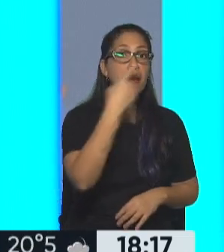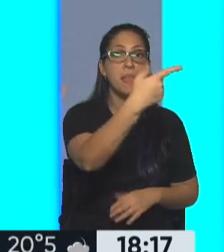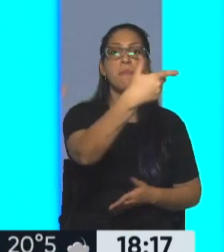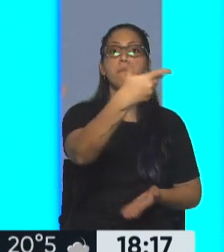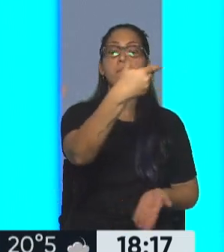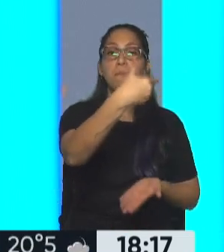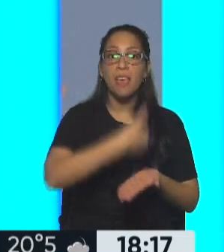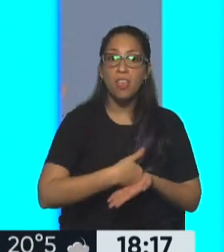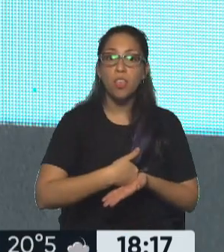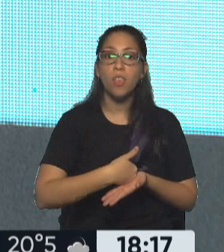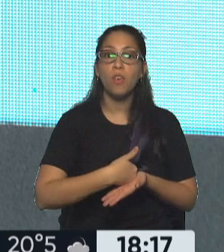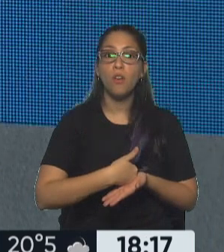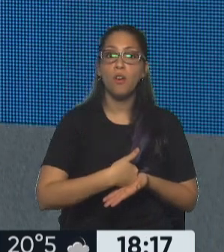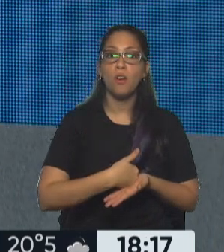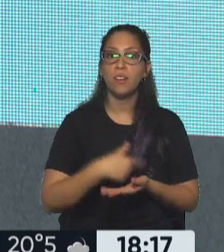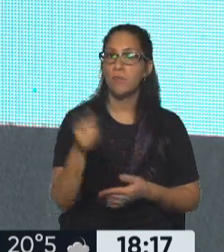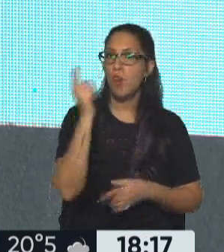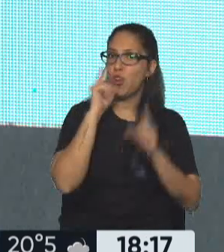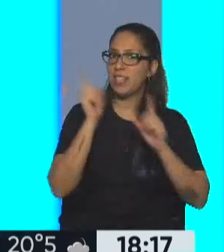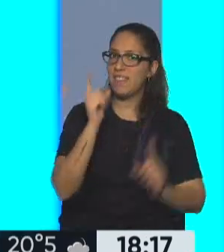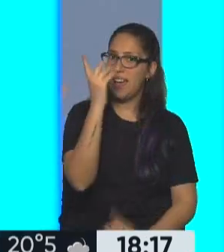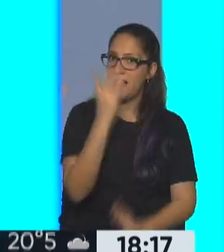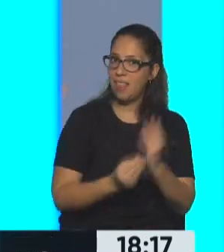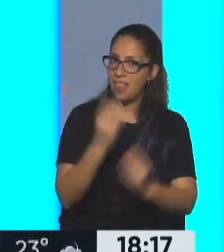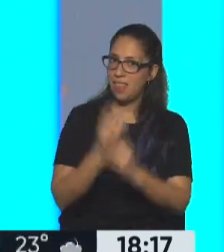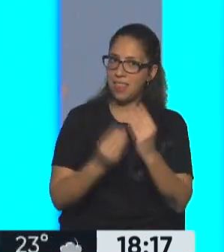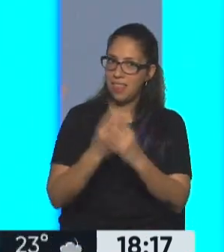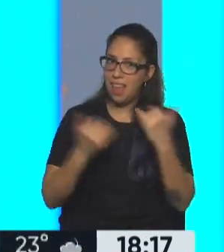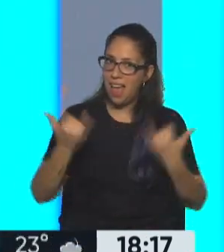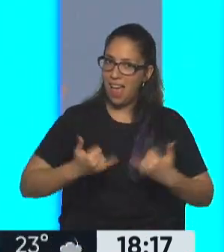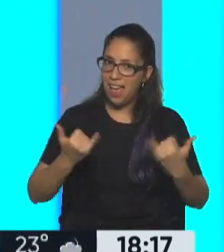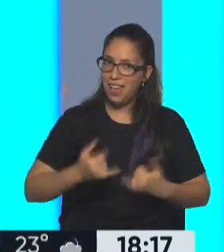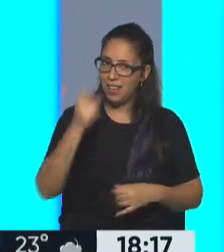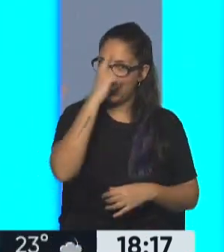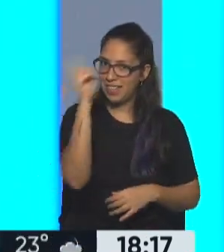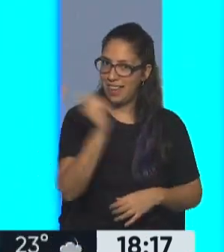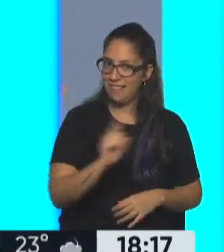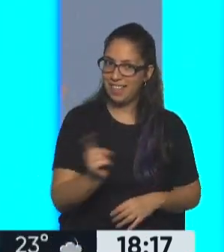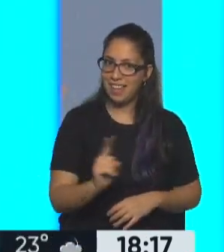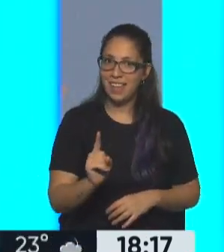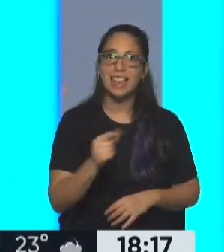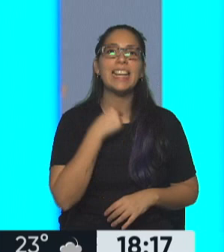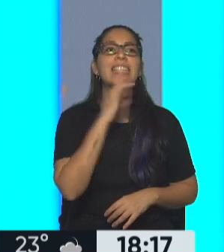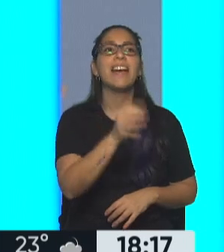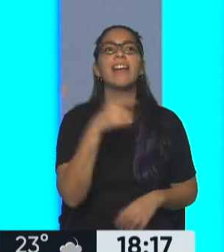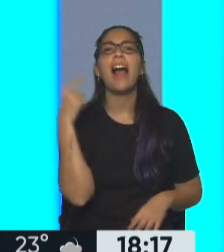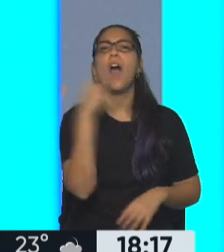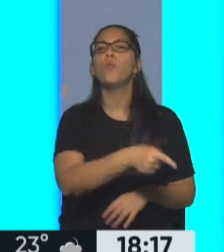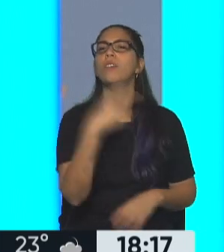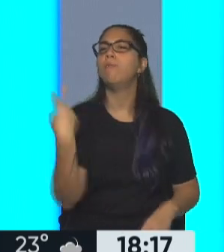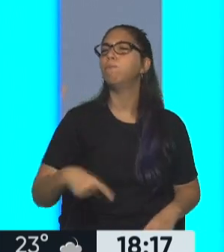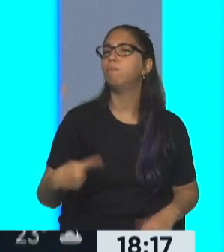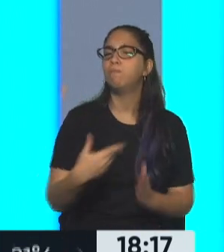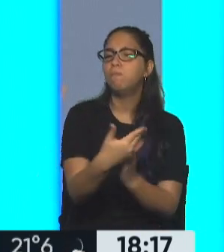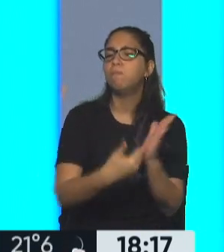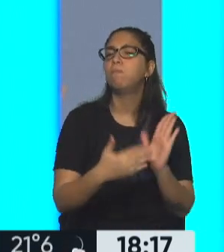este documento. No estaban al tanto de las irregularidades. No, mejor dicho, querían saber de qué los iban a acusar y qué elementos